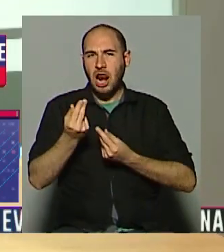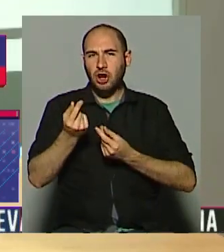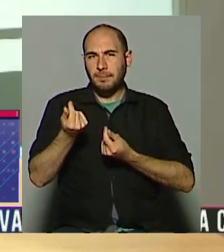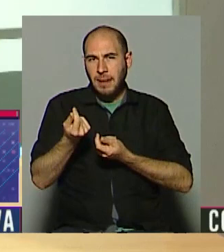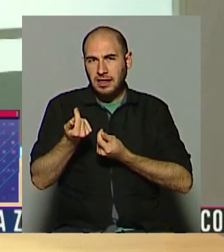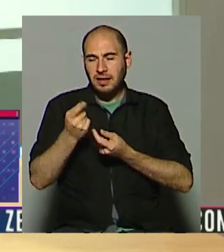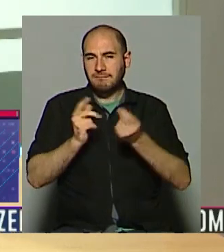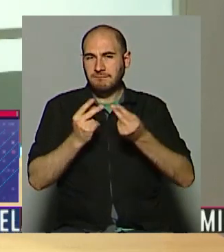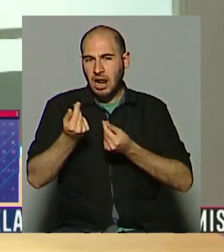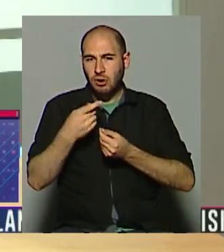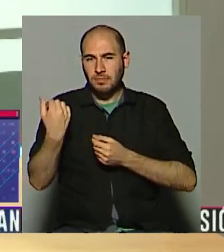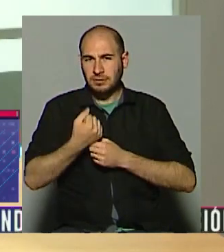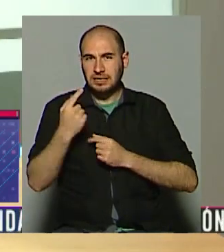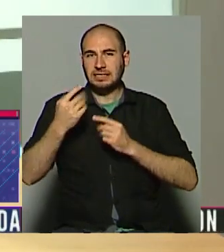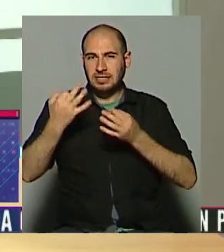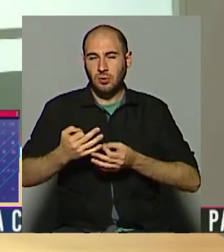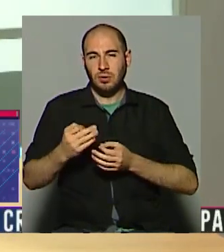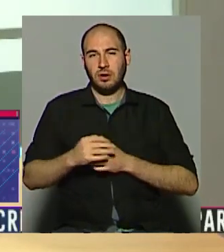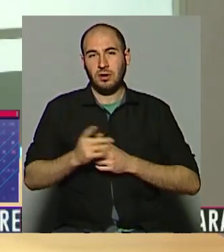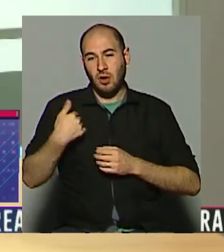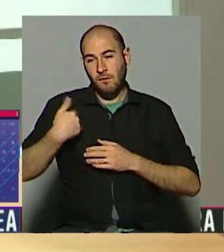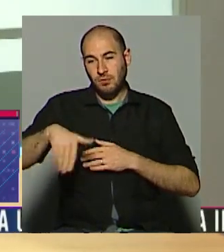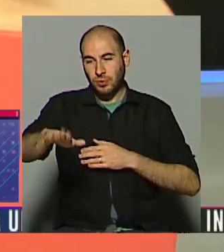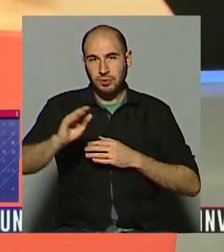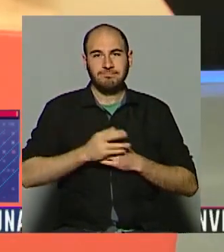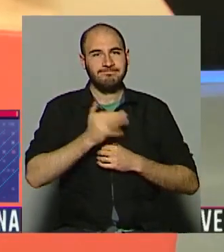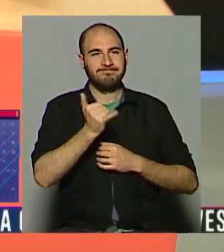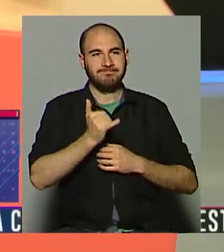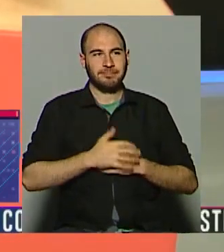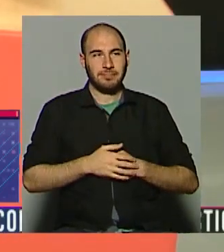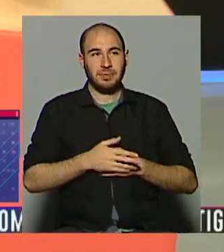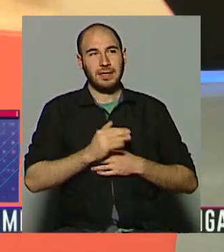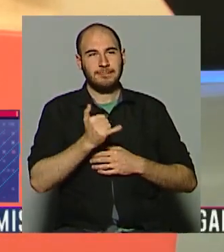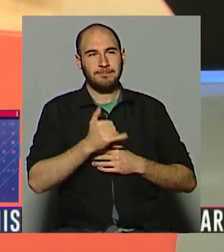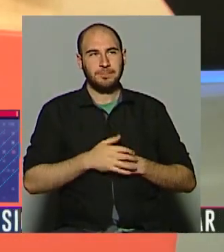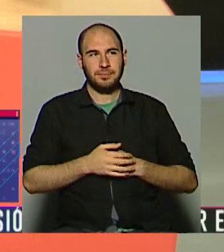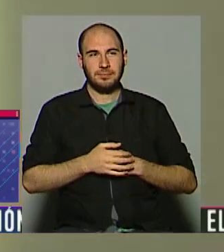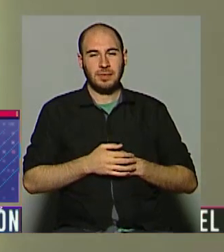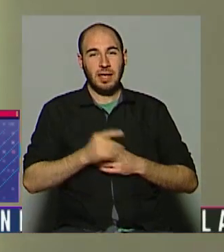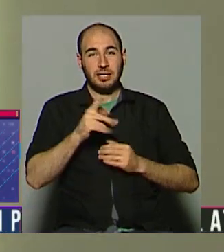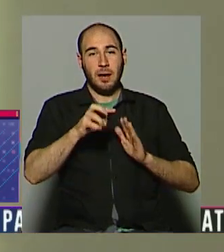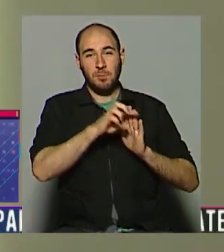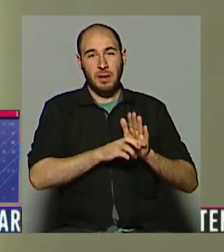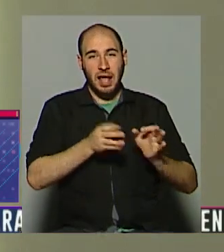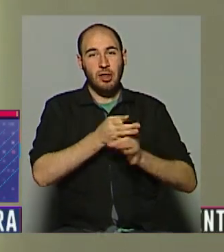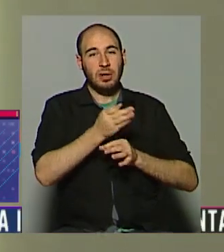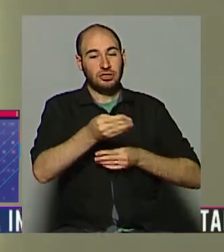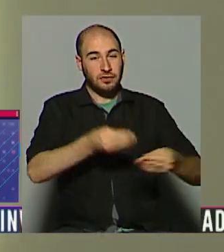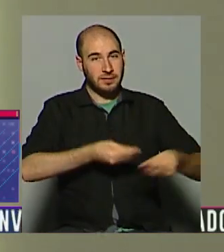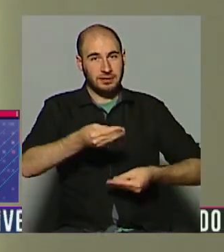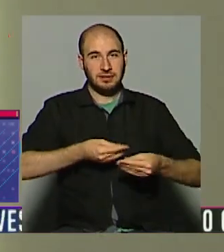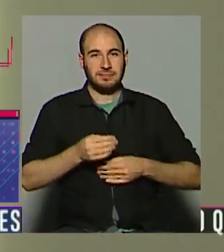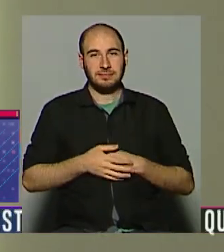dinero que va a tener seguramente en nuestro futuro. Claro, exactamente. Es un programa de educación financiera